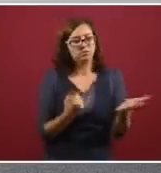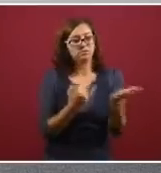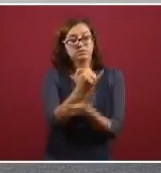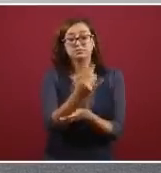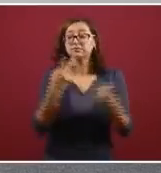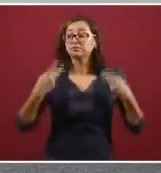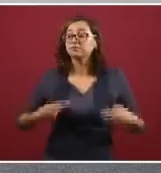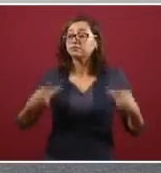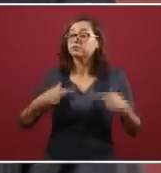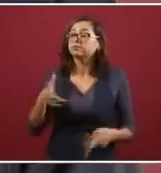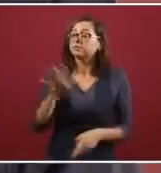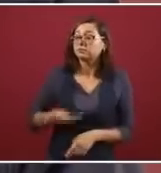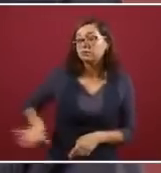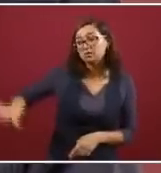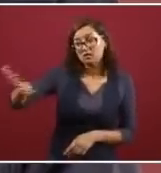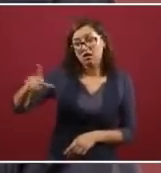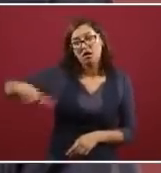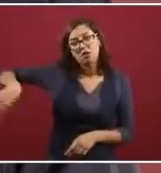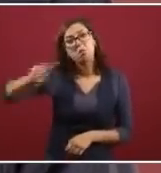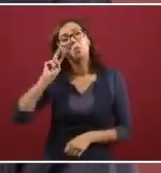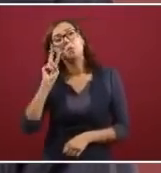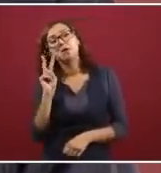opinión pública. La gente